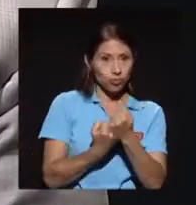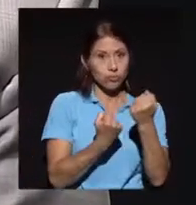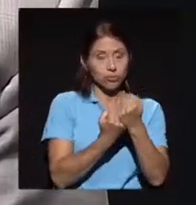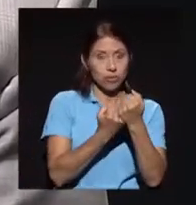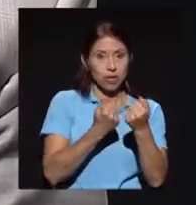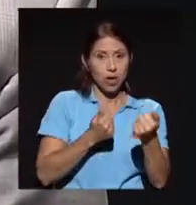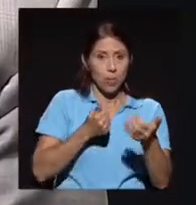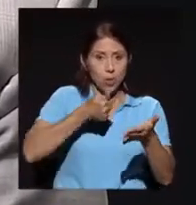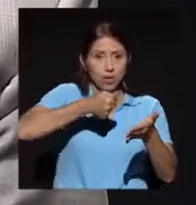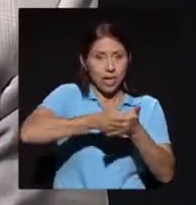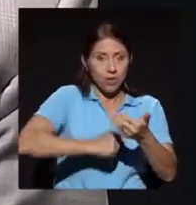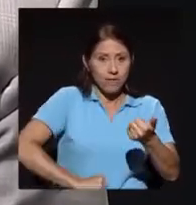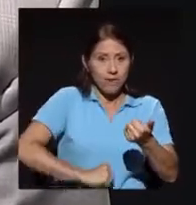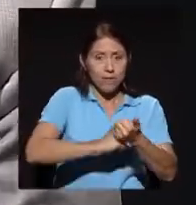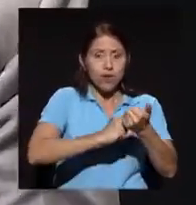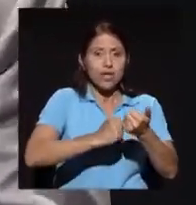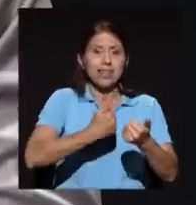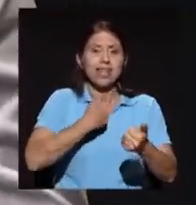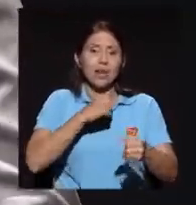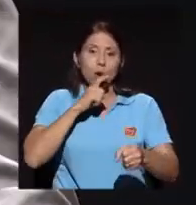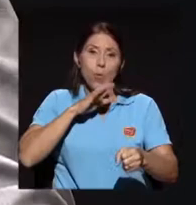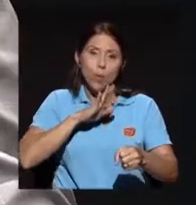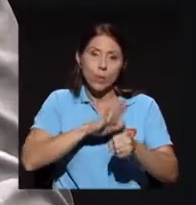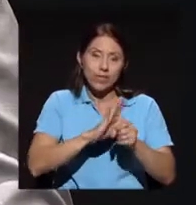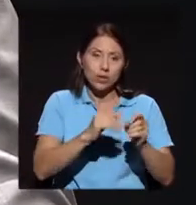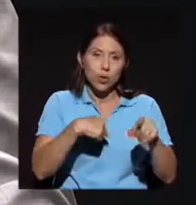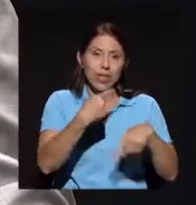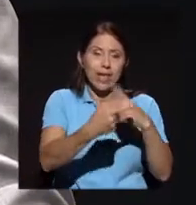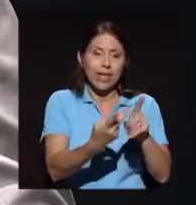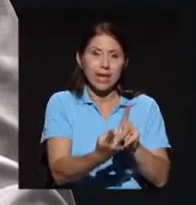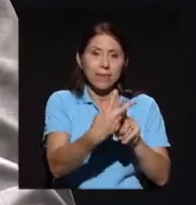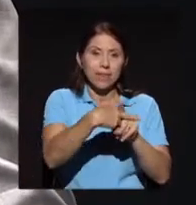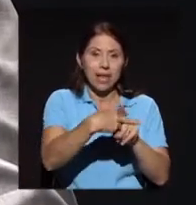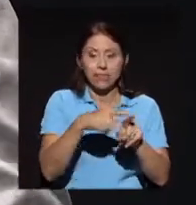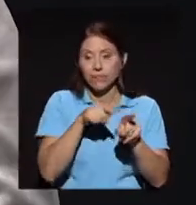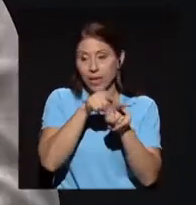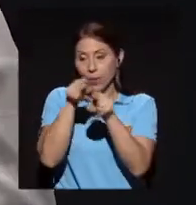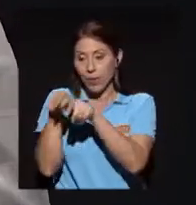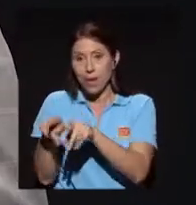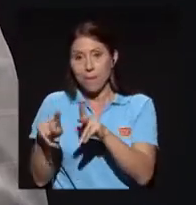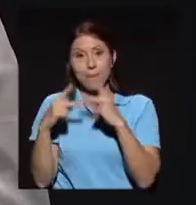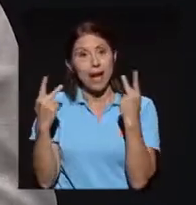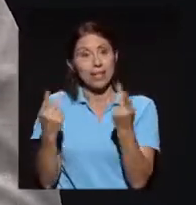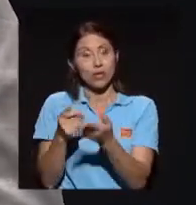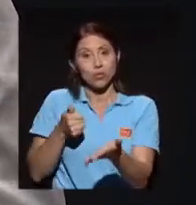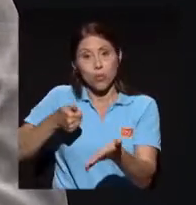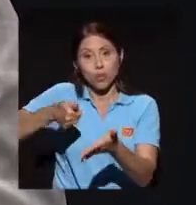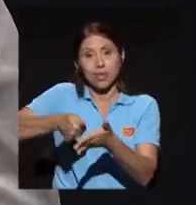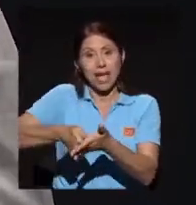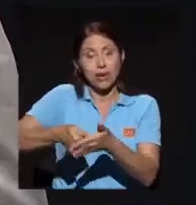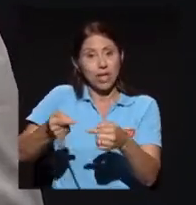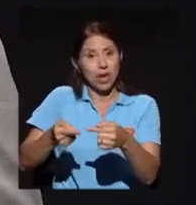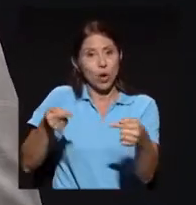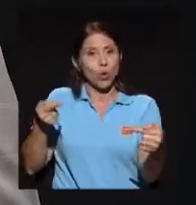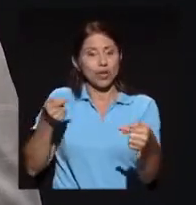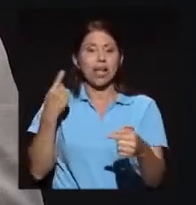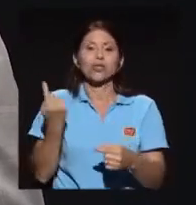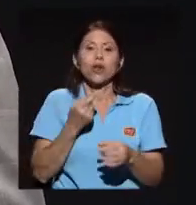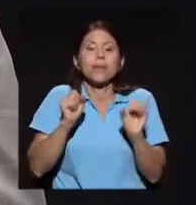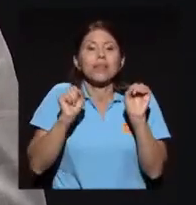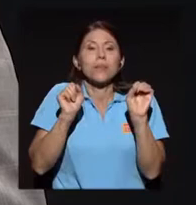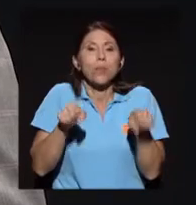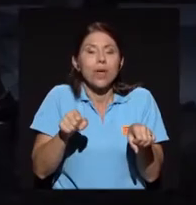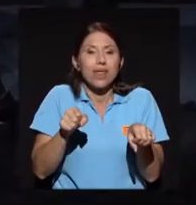implementarlos en todos los alcances y aún los partidos que los votaron en contra sólo pueden hacer lo que llamamos oposición